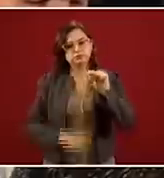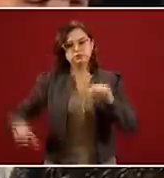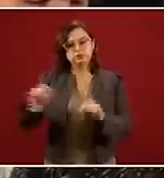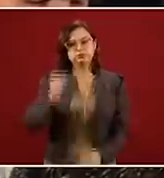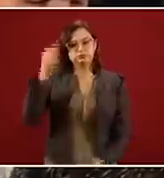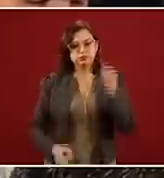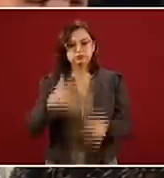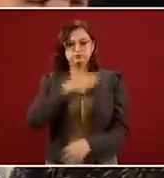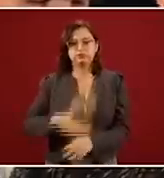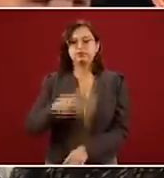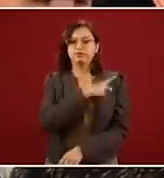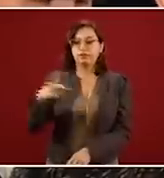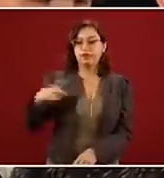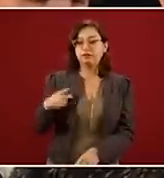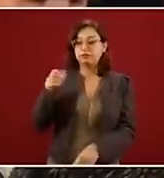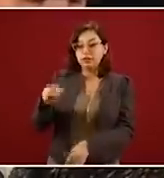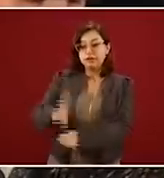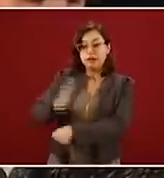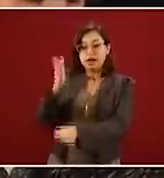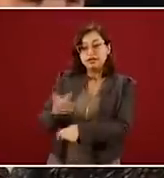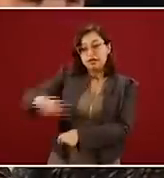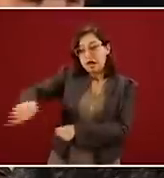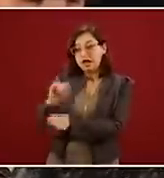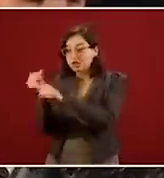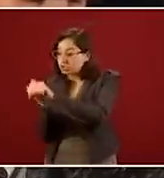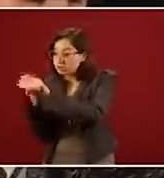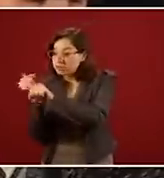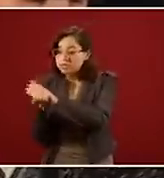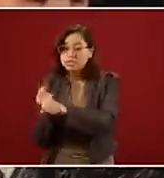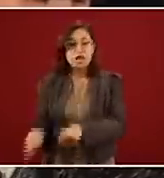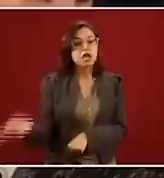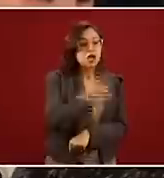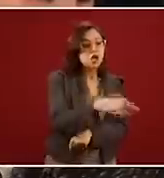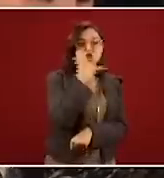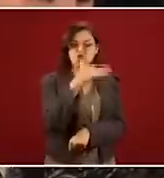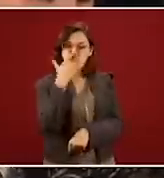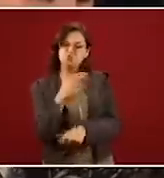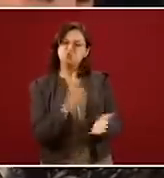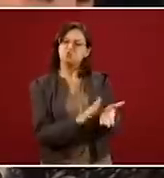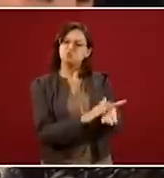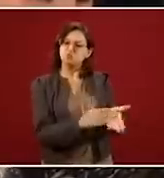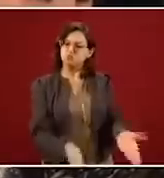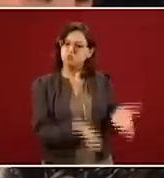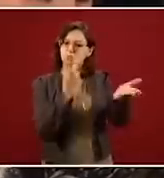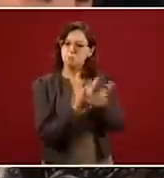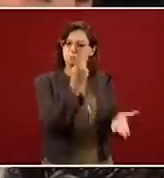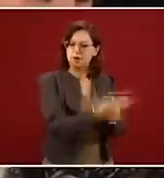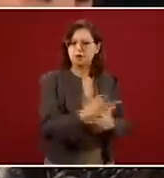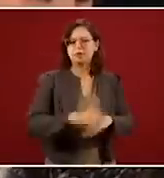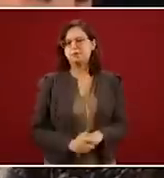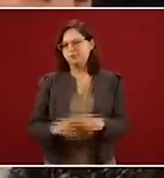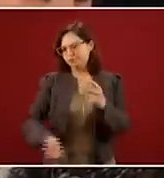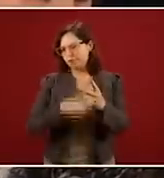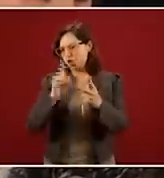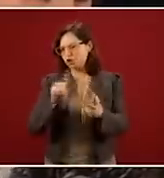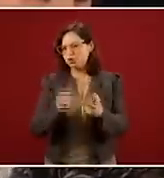debe castigar a quienes investigan y premiar a quienes señalan de corruptos? Eso por un lado. Por otro lado, ¿no considera